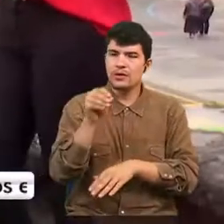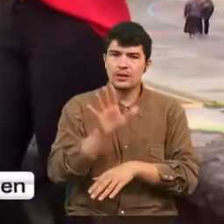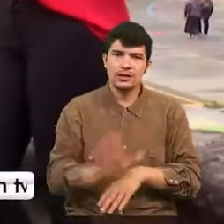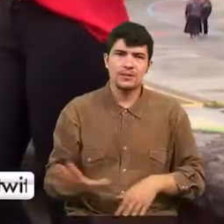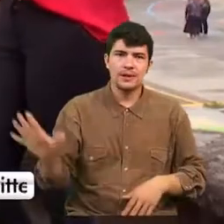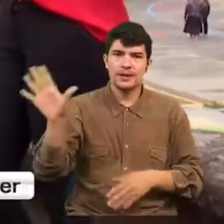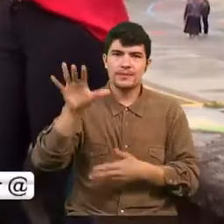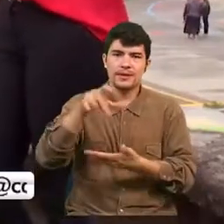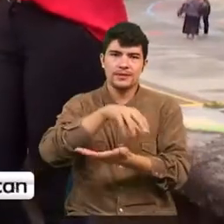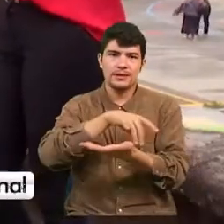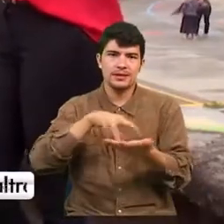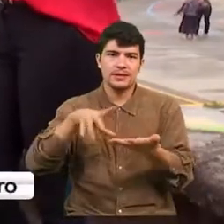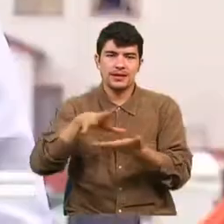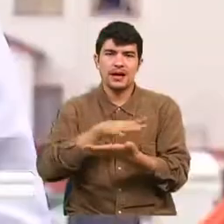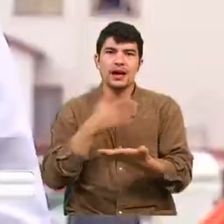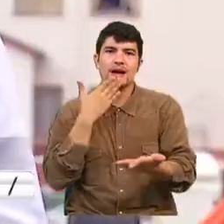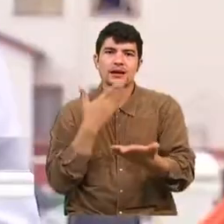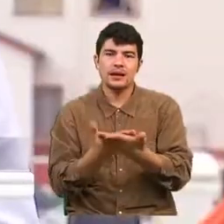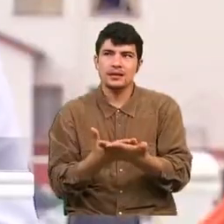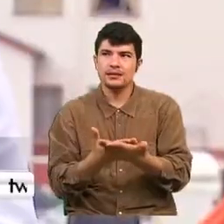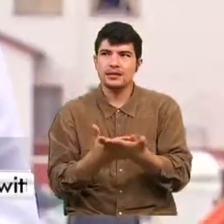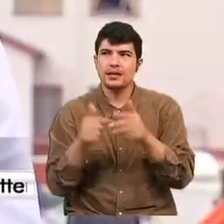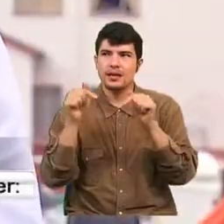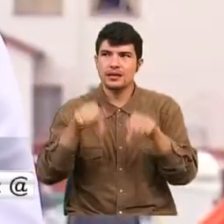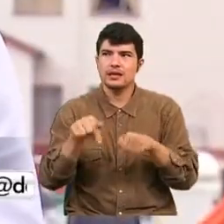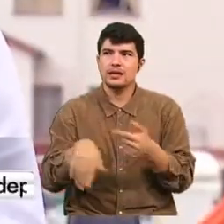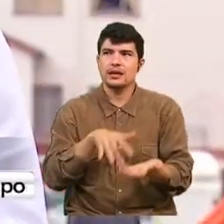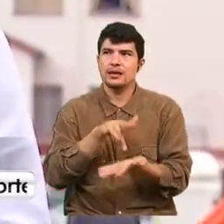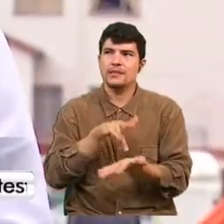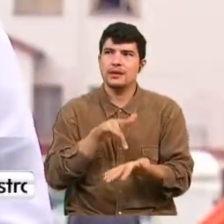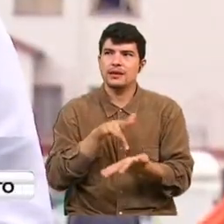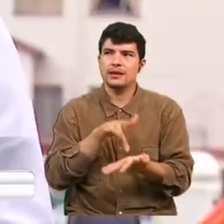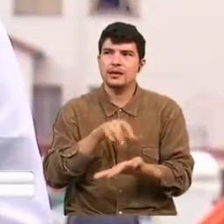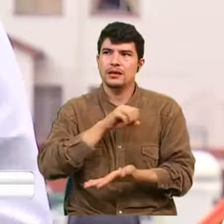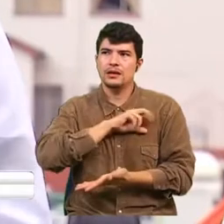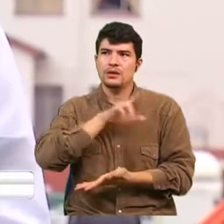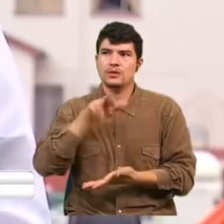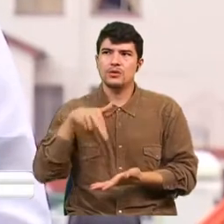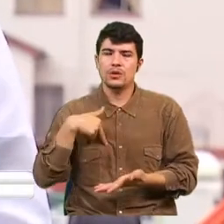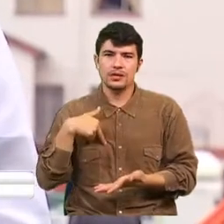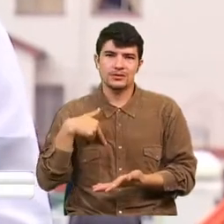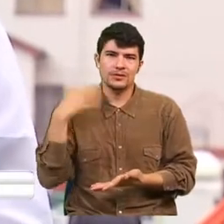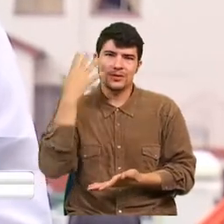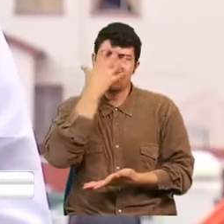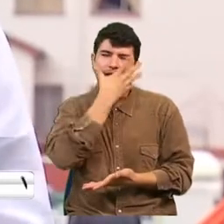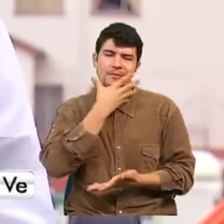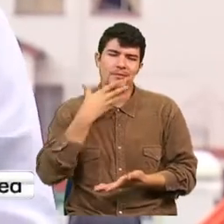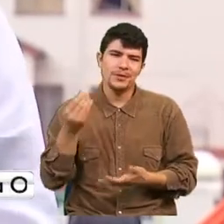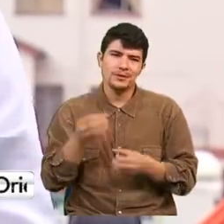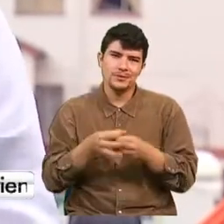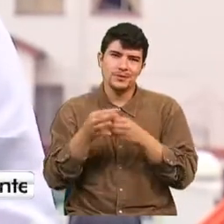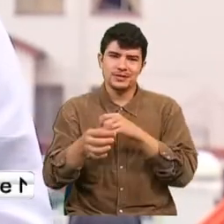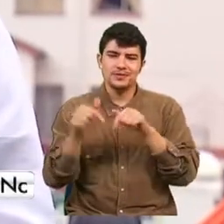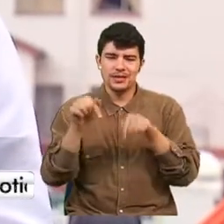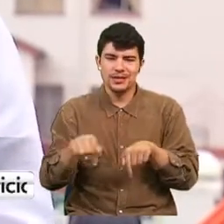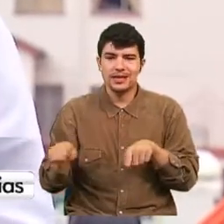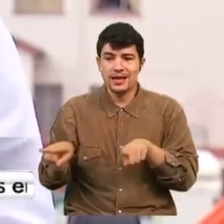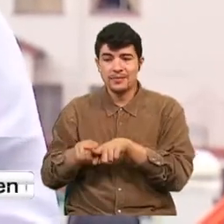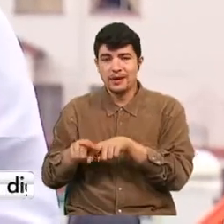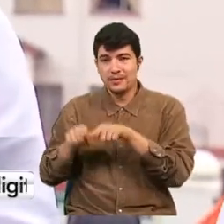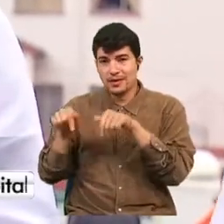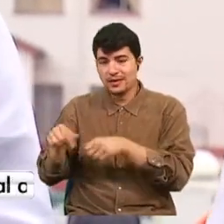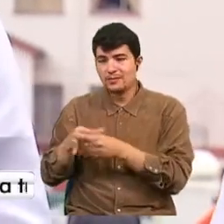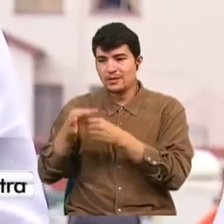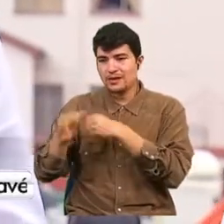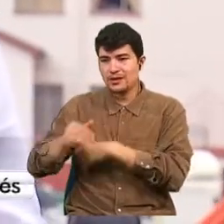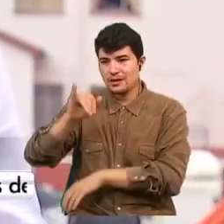de Santander. Agradecerles por esta participación en nuestro bello también municipio, hermano, aquí del